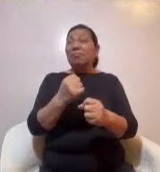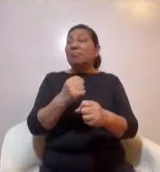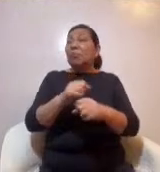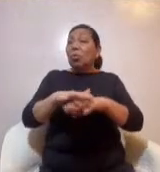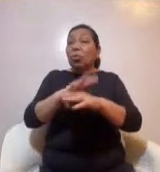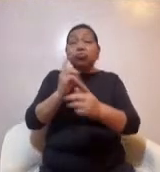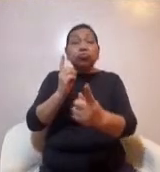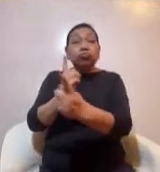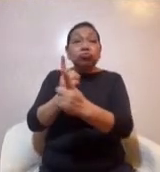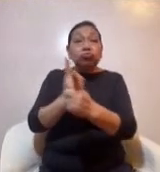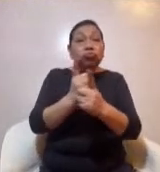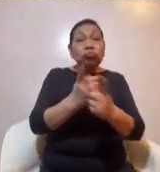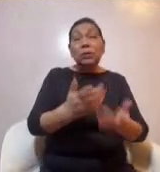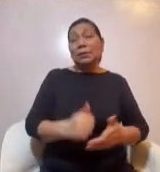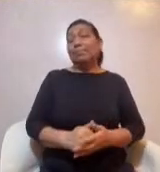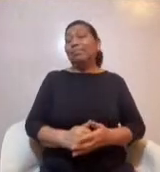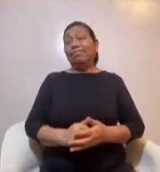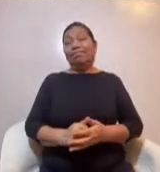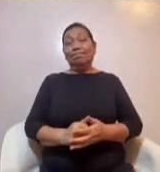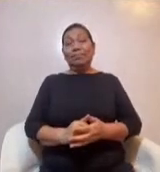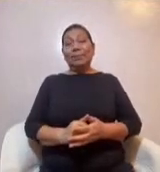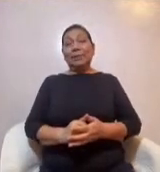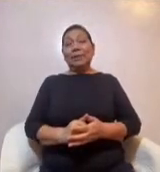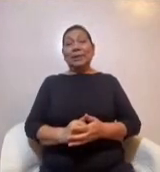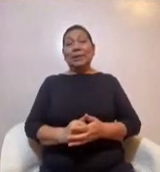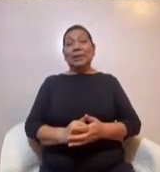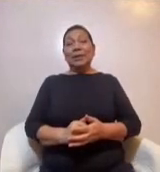ese operativo era